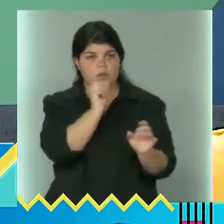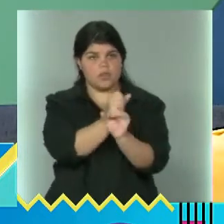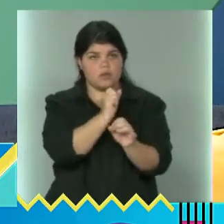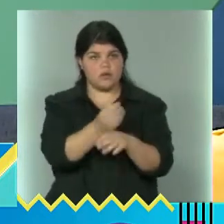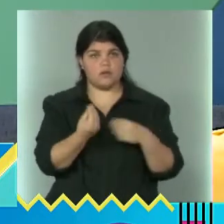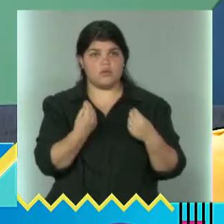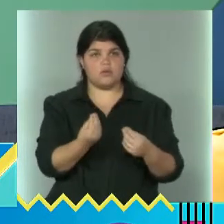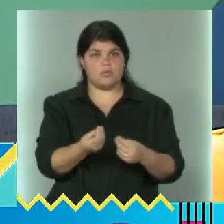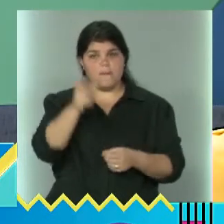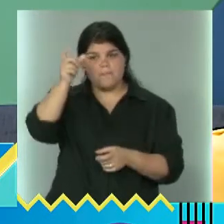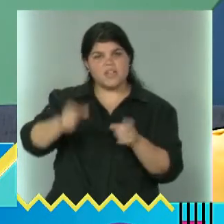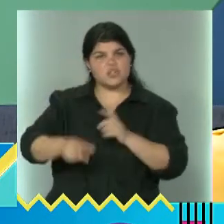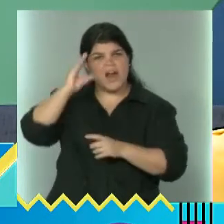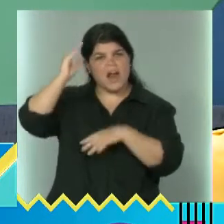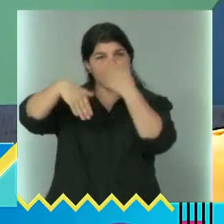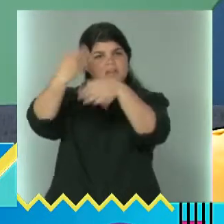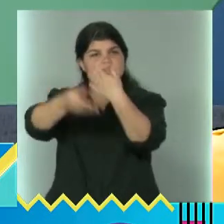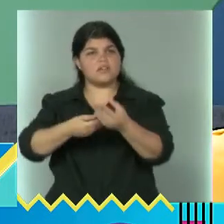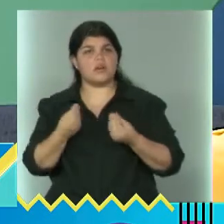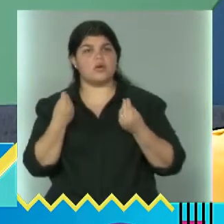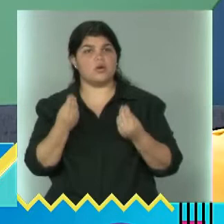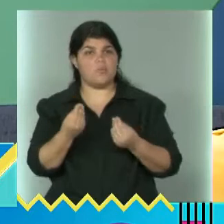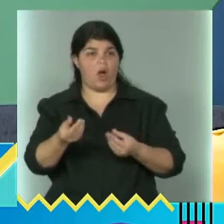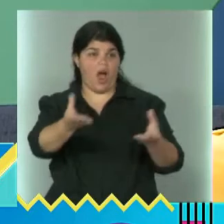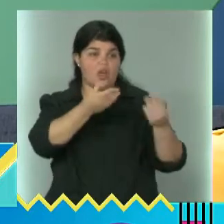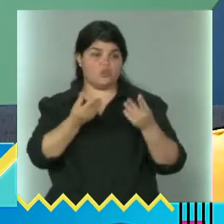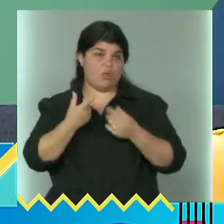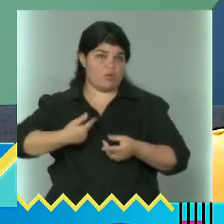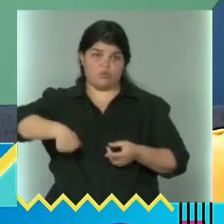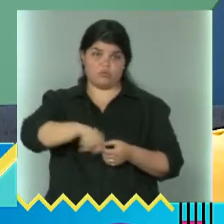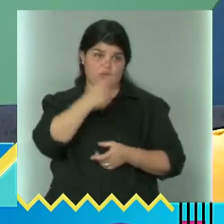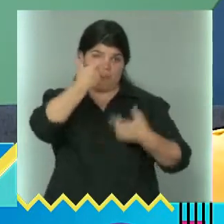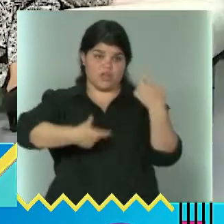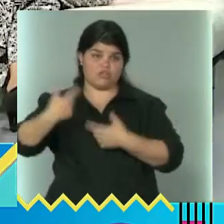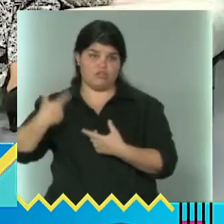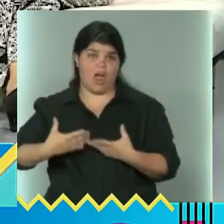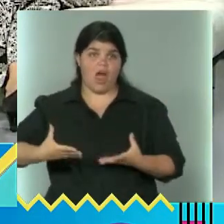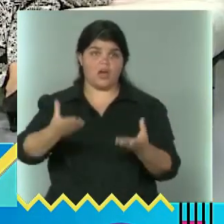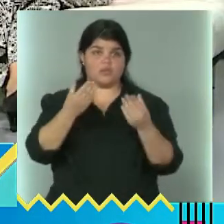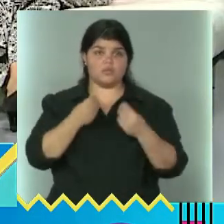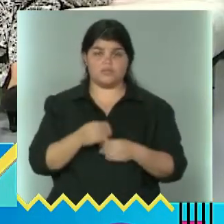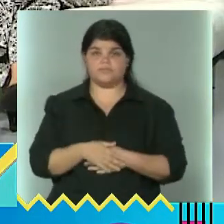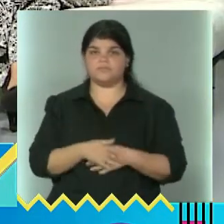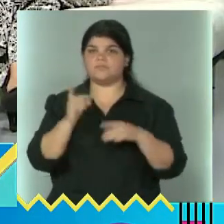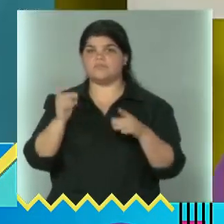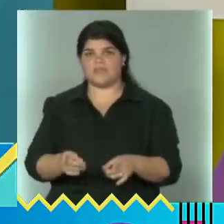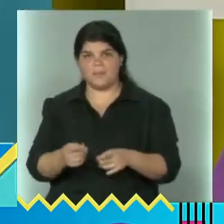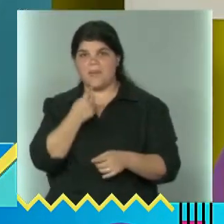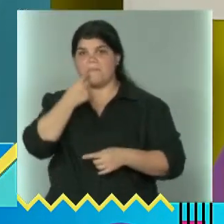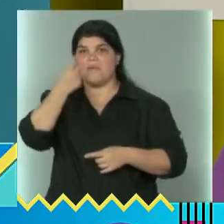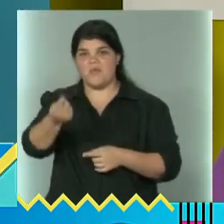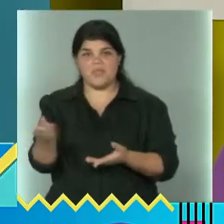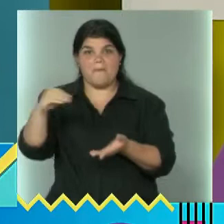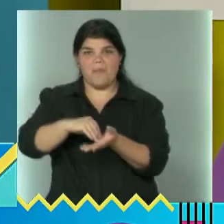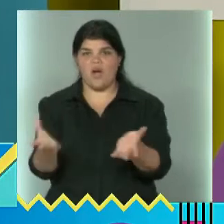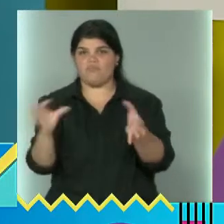un coach para poder ayudar a nosotros, para ayudarnos a los seres humanos? Y ahí quería ir y te complemento la idea de la pregunta en